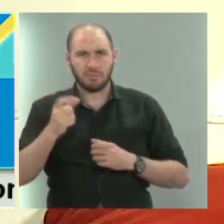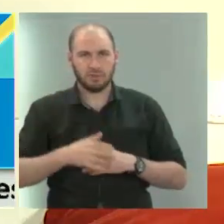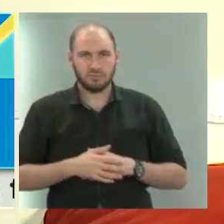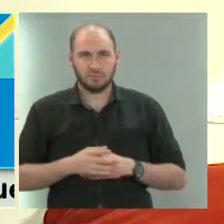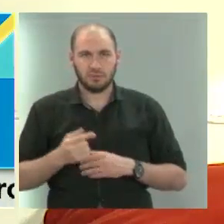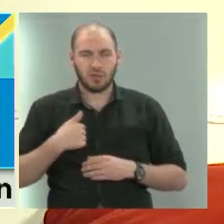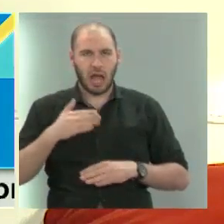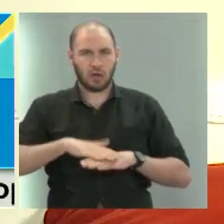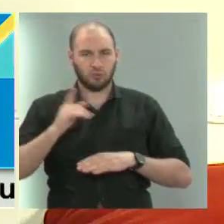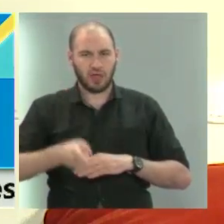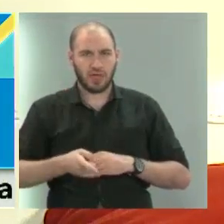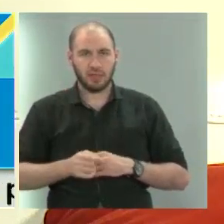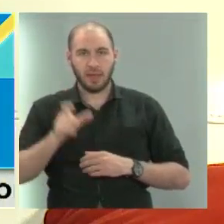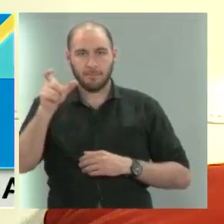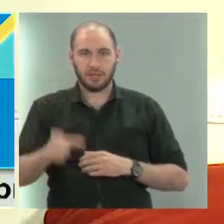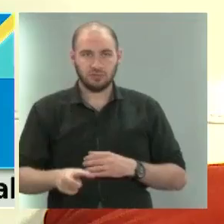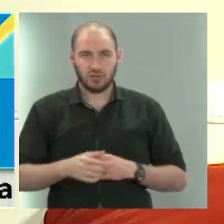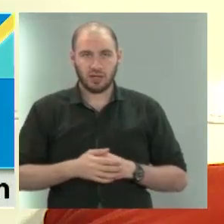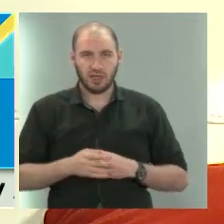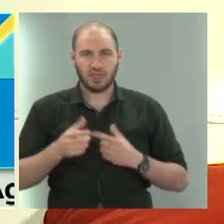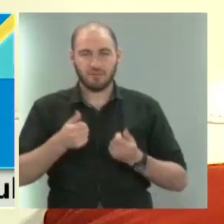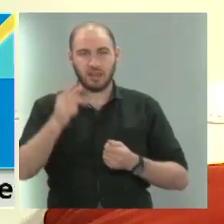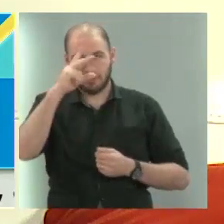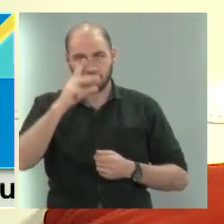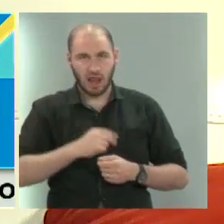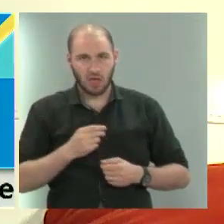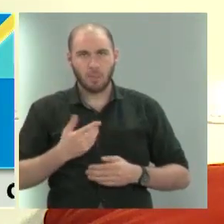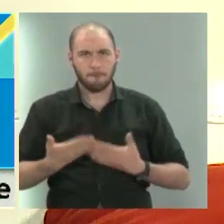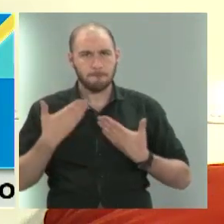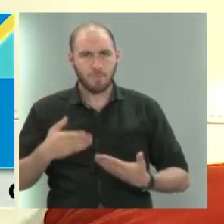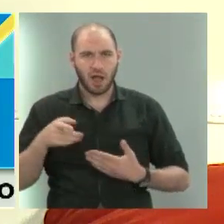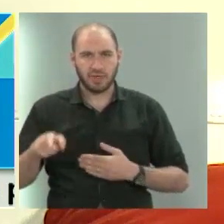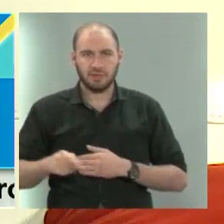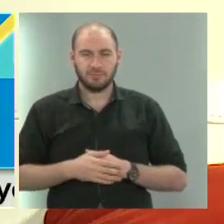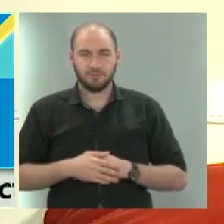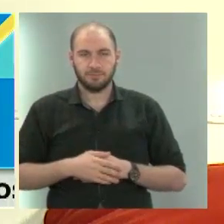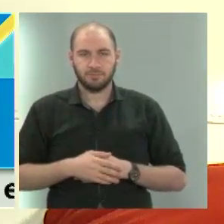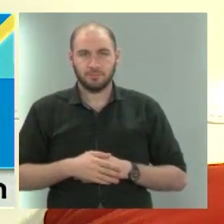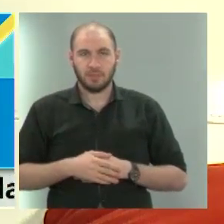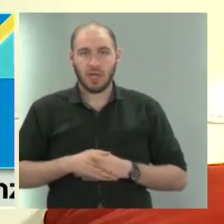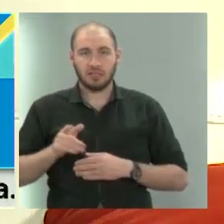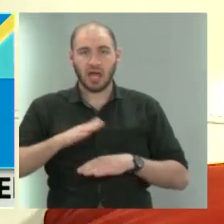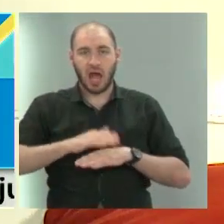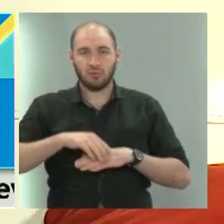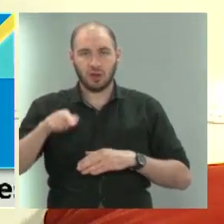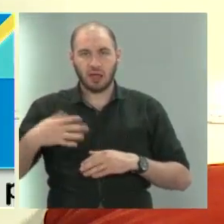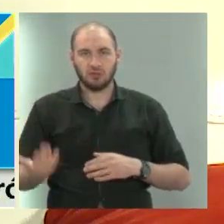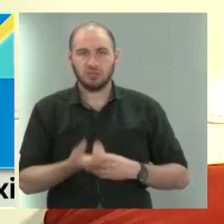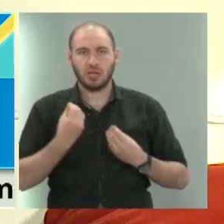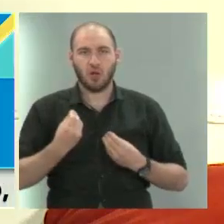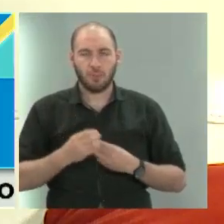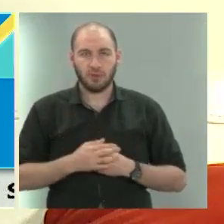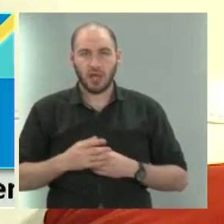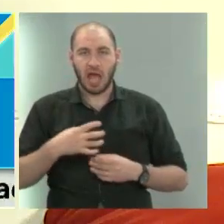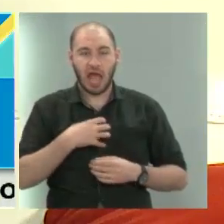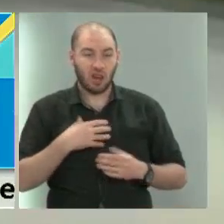de autoridad es una persona que defiende valores con competencia, esa autoridad se gana con